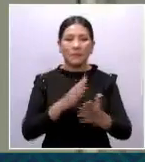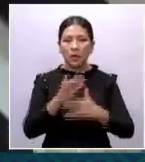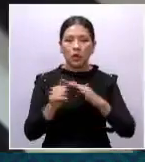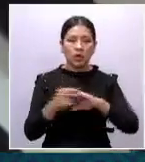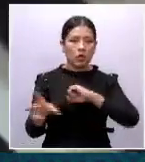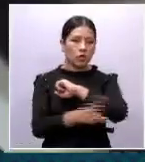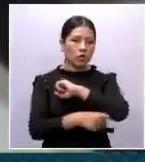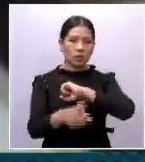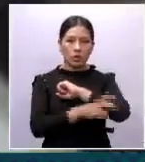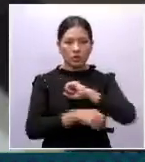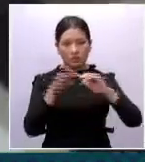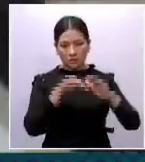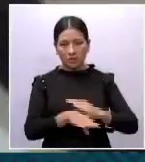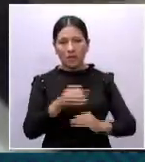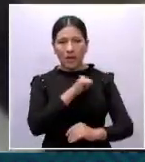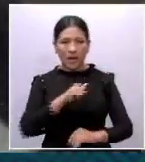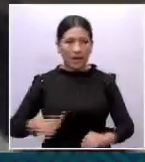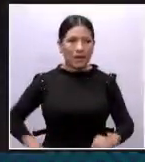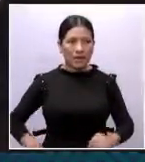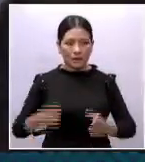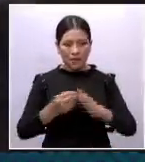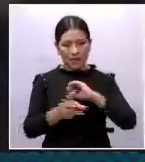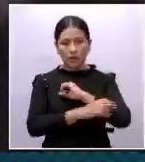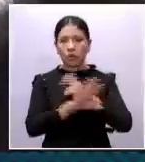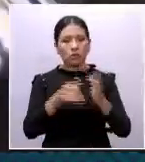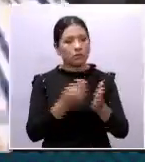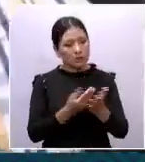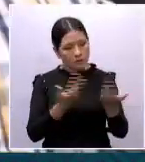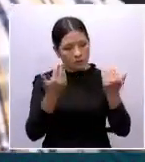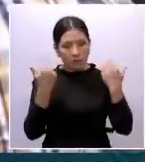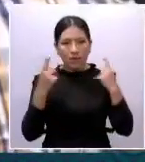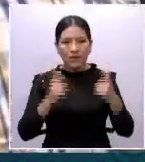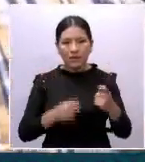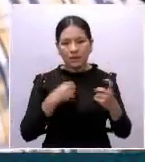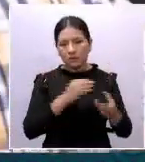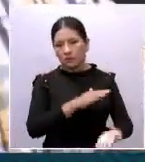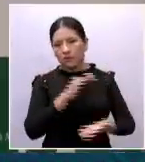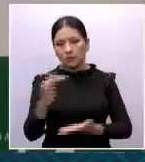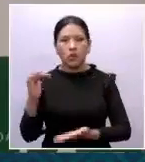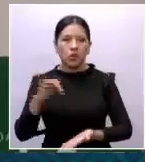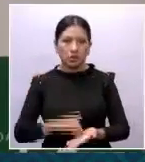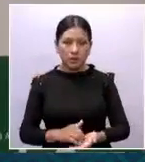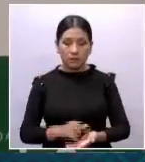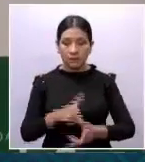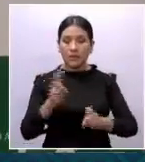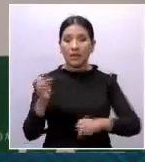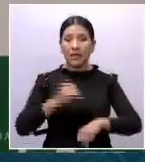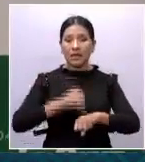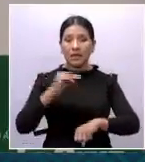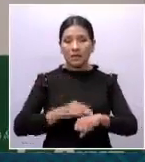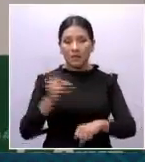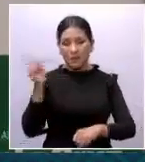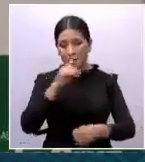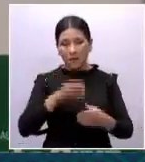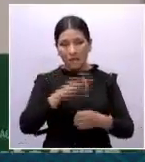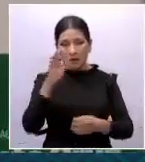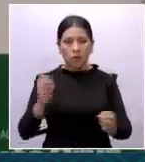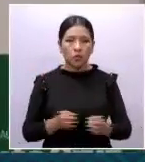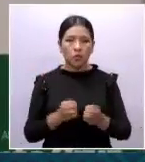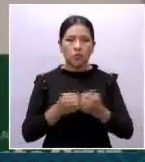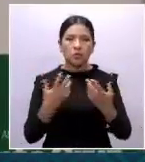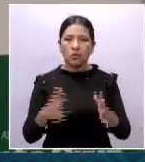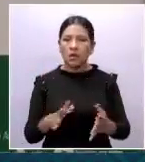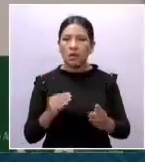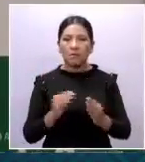saqueados de las arcas de la alcaldía cruceña sean devueltos. En el caso ítems fantasmas se tiene arriba de 30